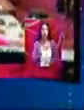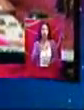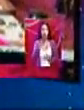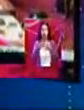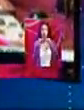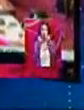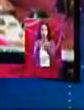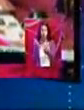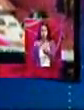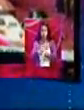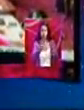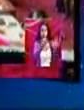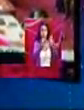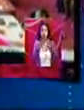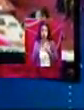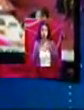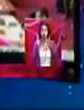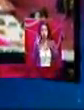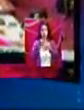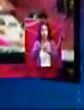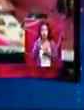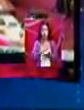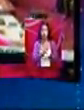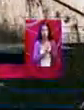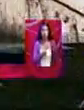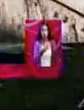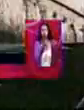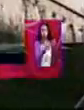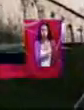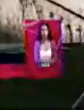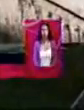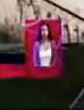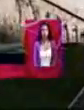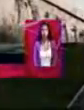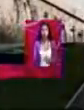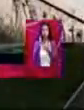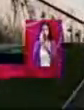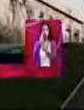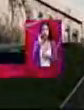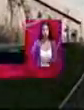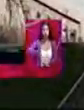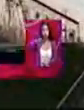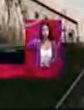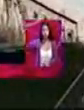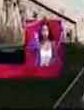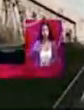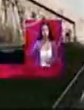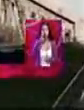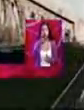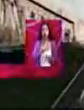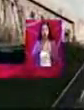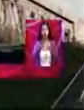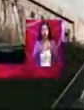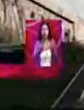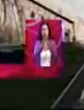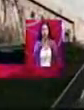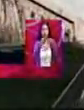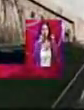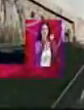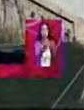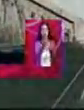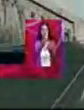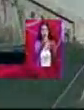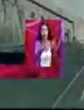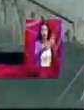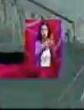que 66 mínimamente voten a favor de la derogatoria. La presencia de las autoridades cusqueñas en la capital de la República para ejercer una